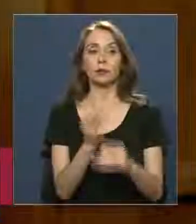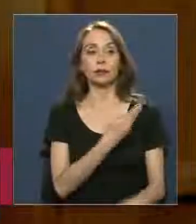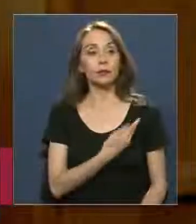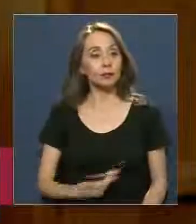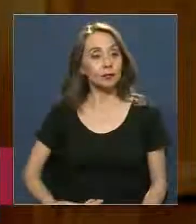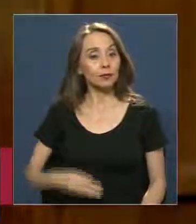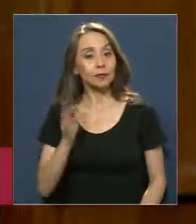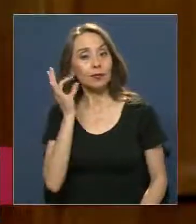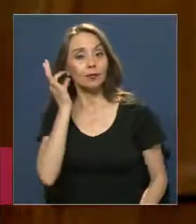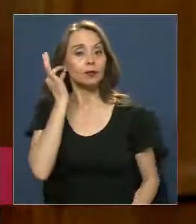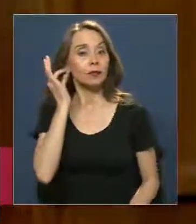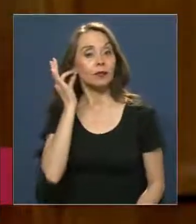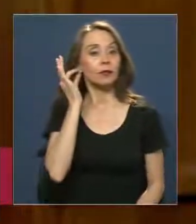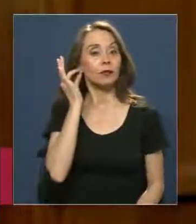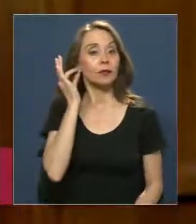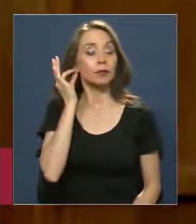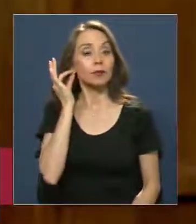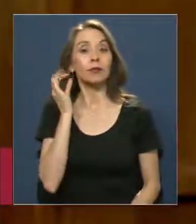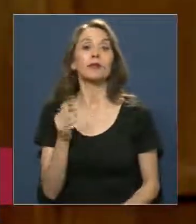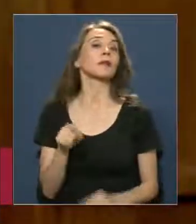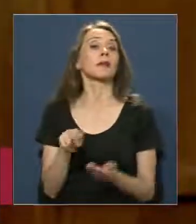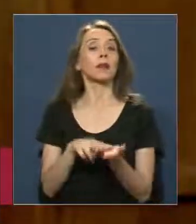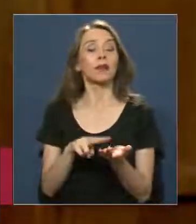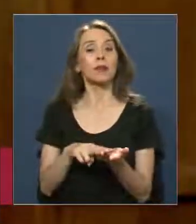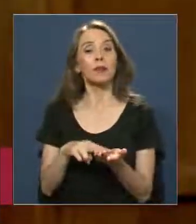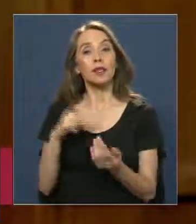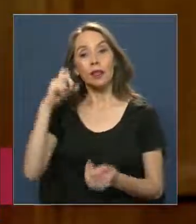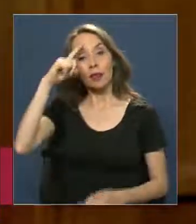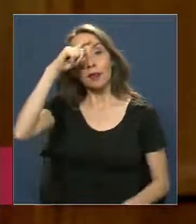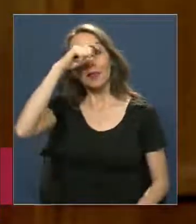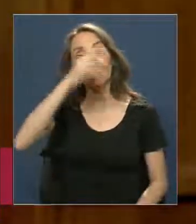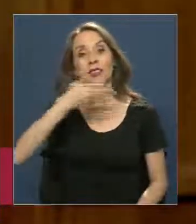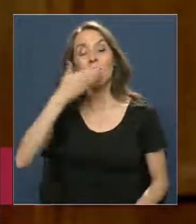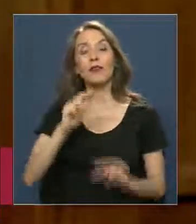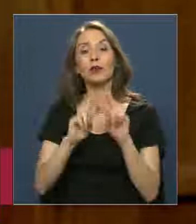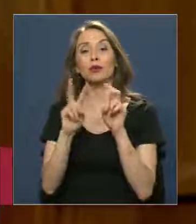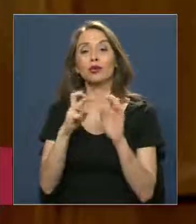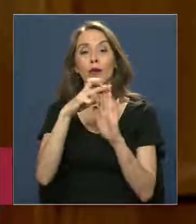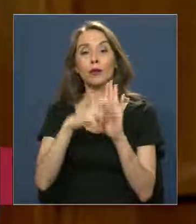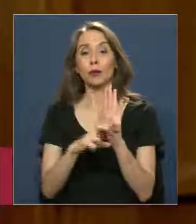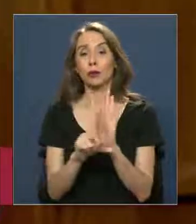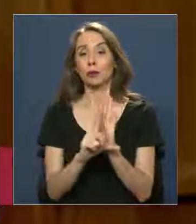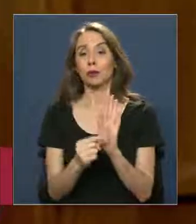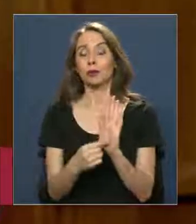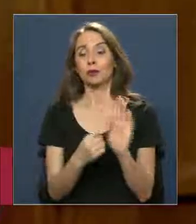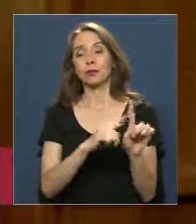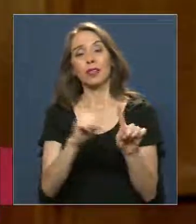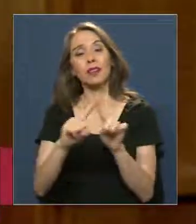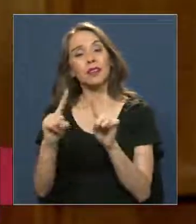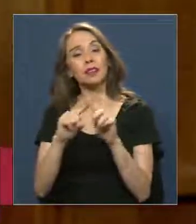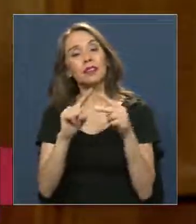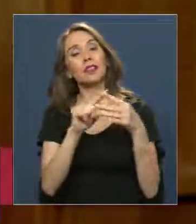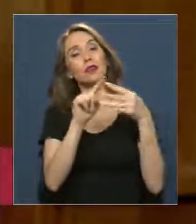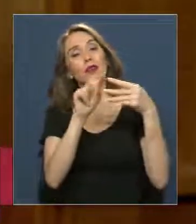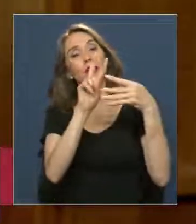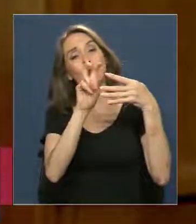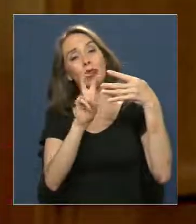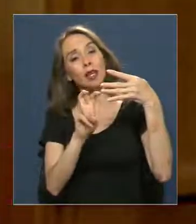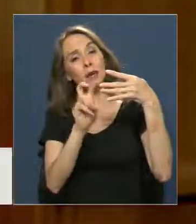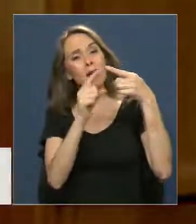Presidenta. La verdad es que cuesta hablar de un proyecto que tiene diversas aristas tan diferentes entre